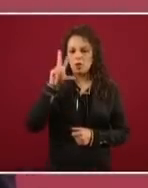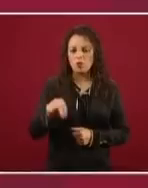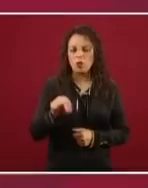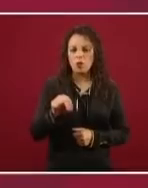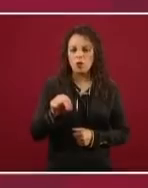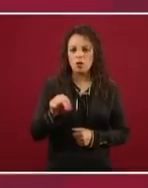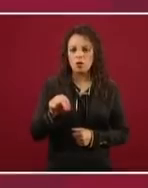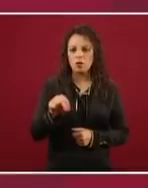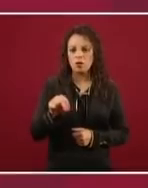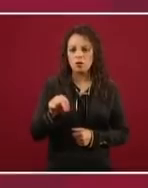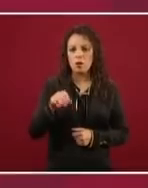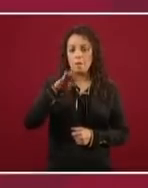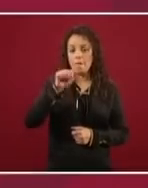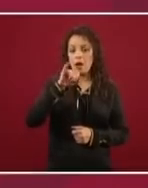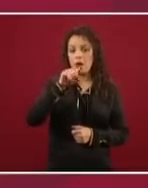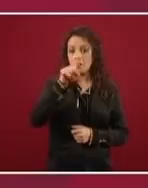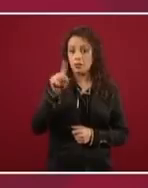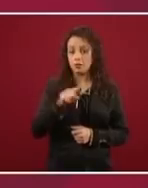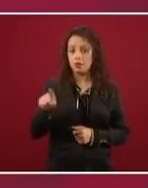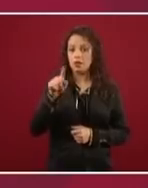el maíz transgénico